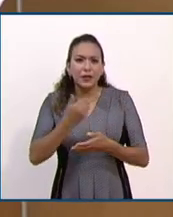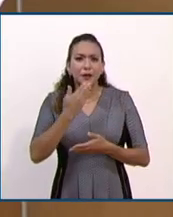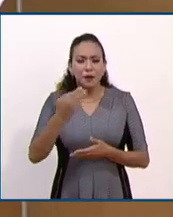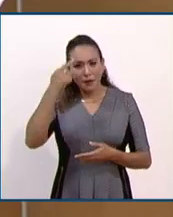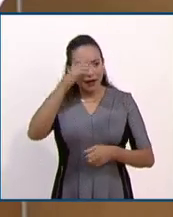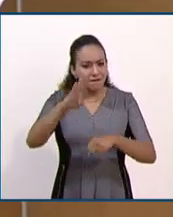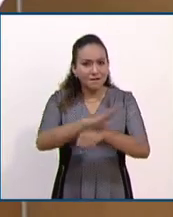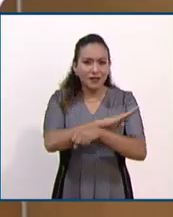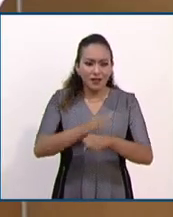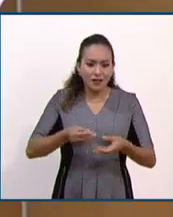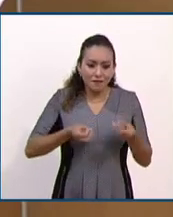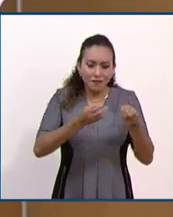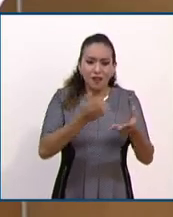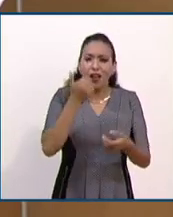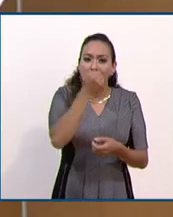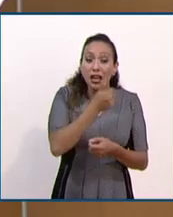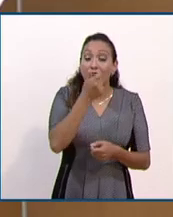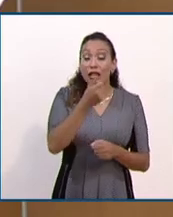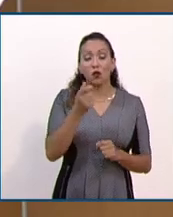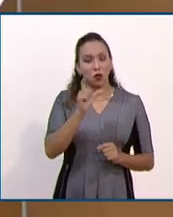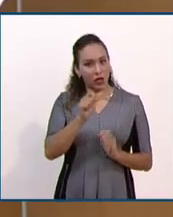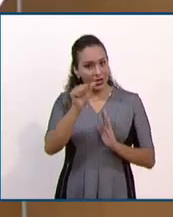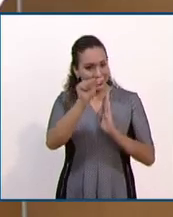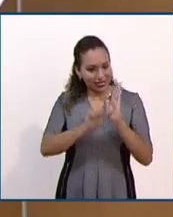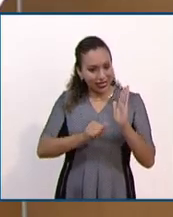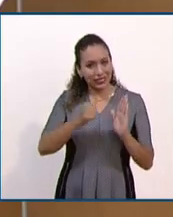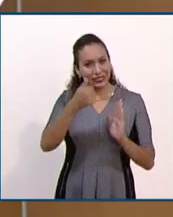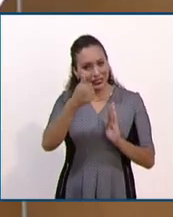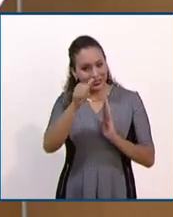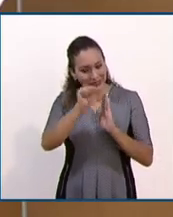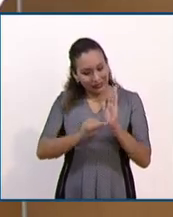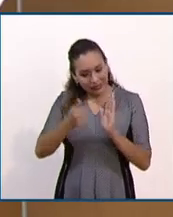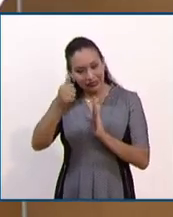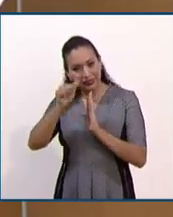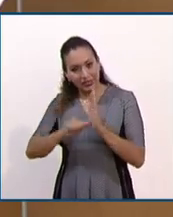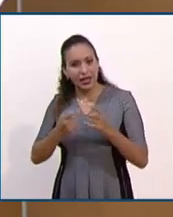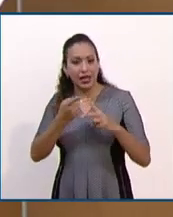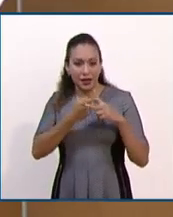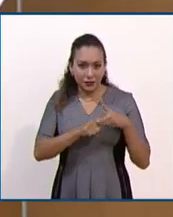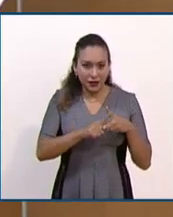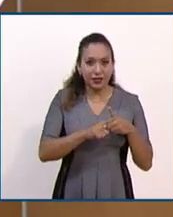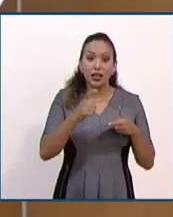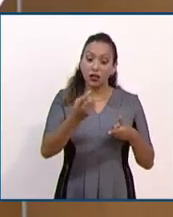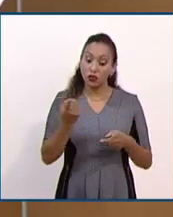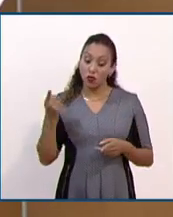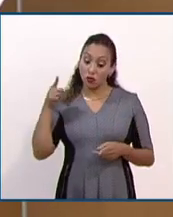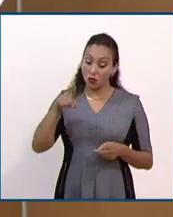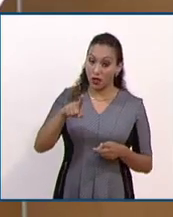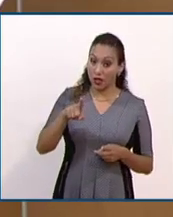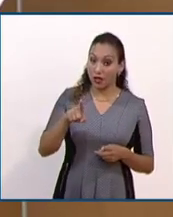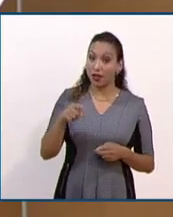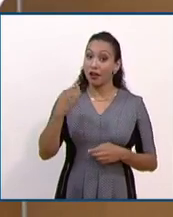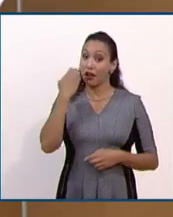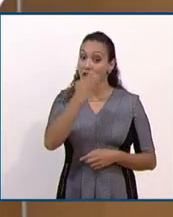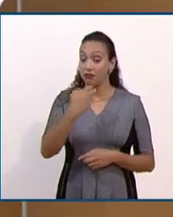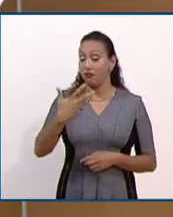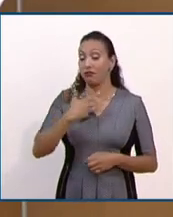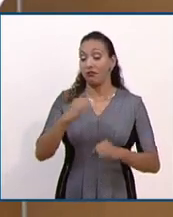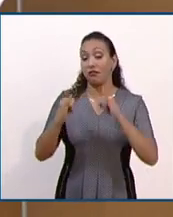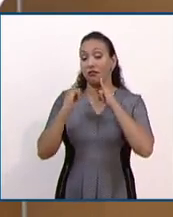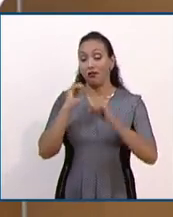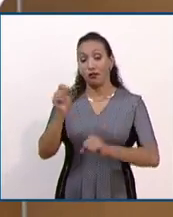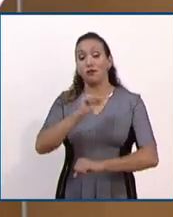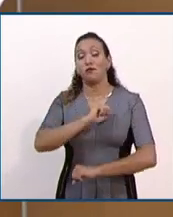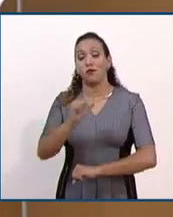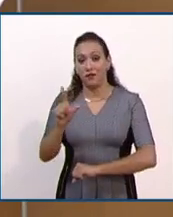van a hacer al inicio de cada semestre. Que quiere decir que esos ajustes también obliga al otorgamiento de un intérprete de lengua de señas. Pero no solo